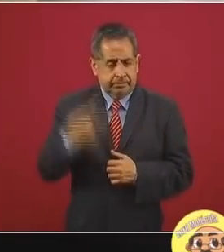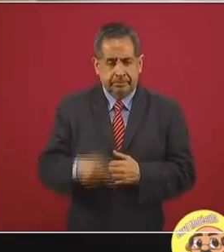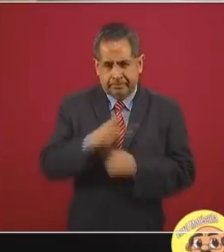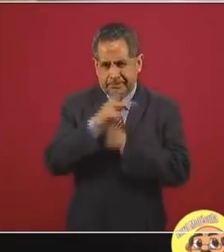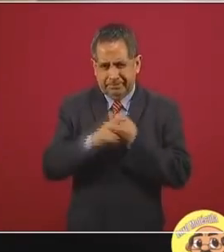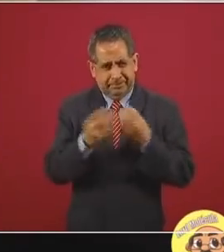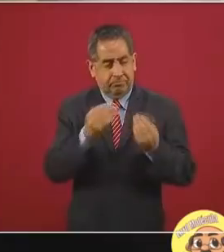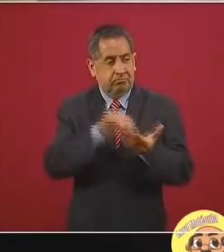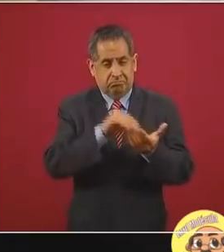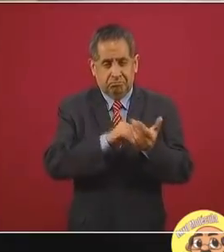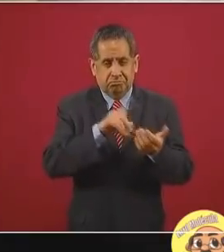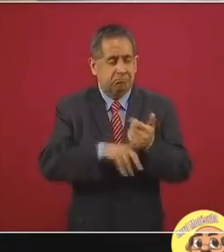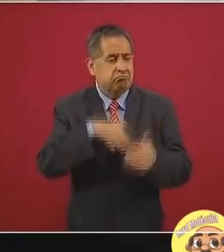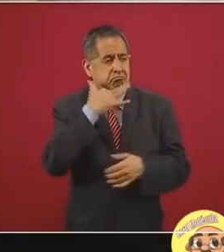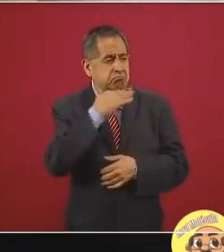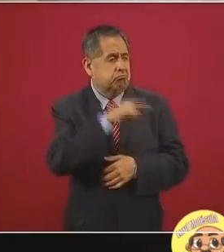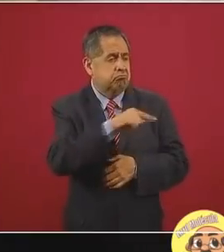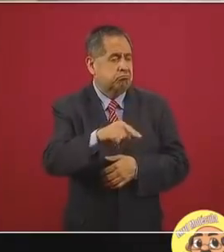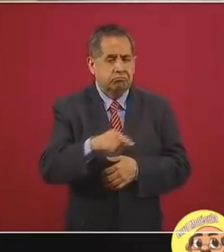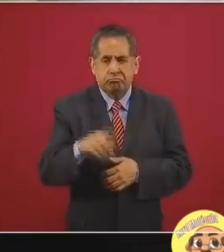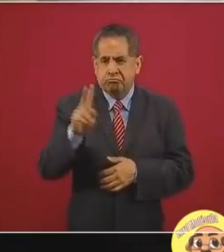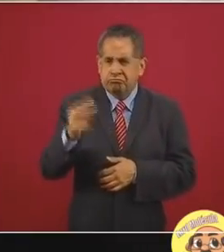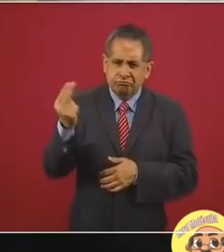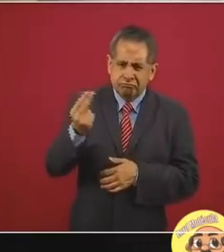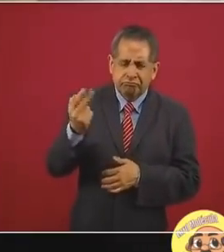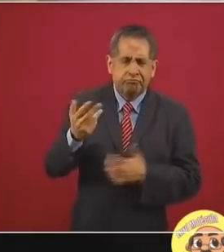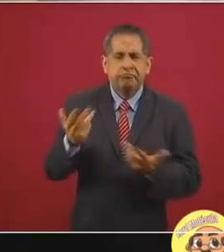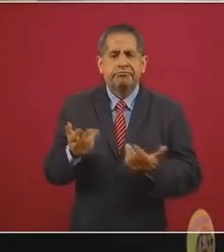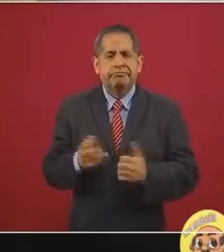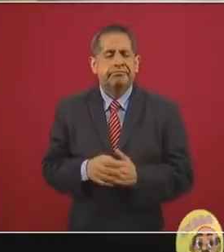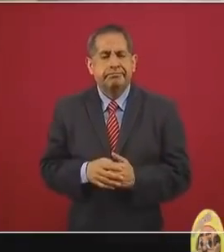país aún, que sin duda necesita de